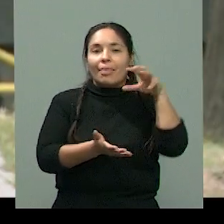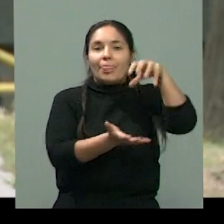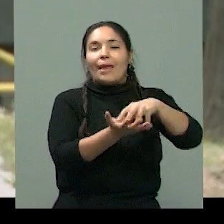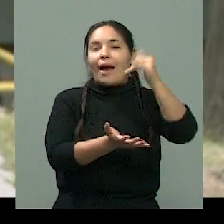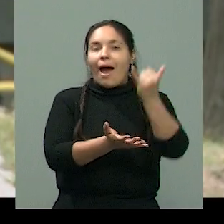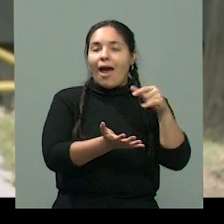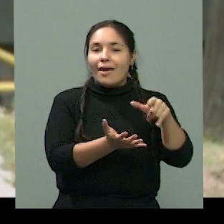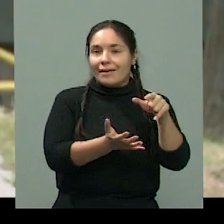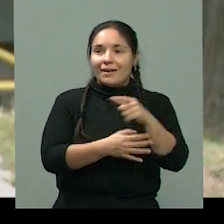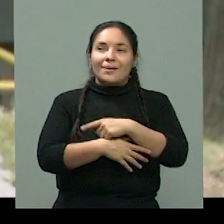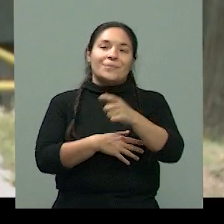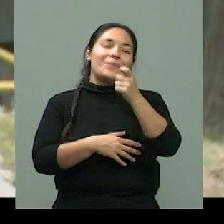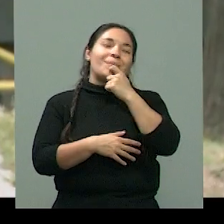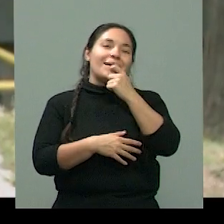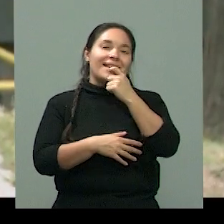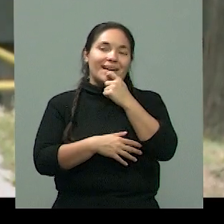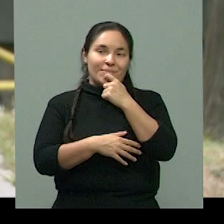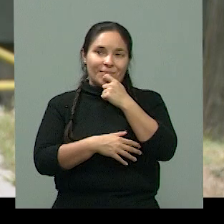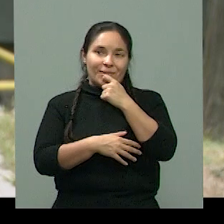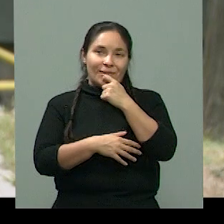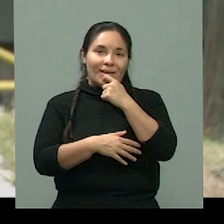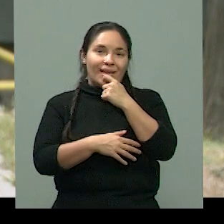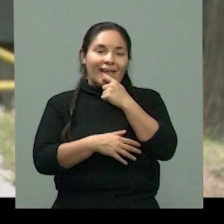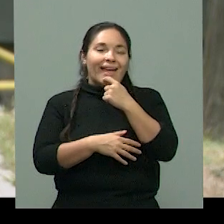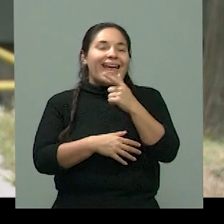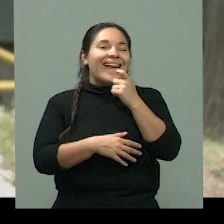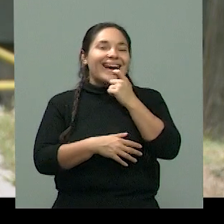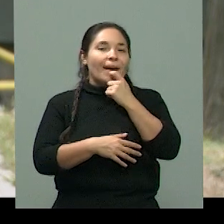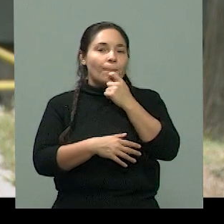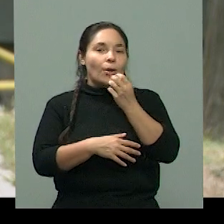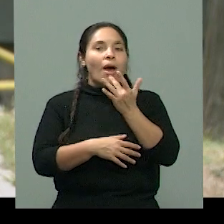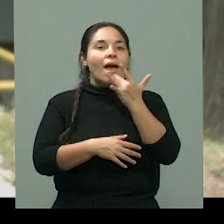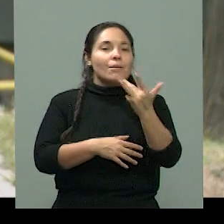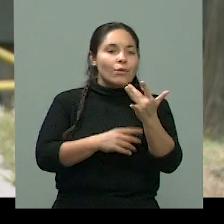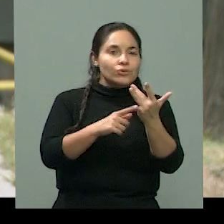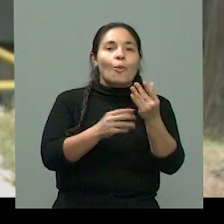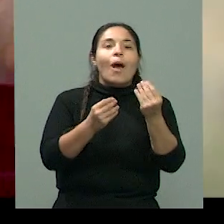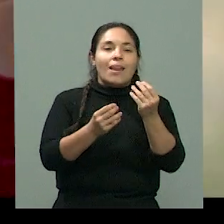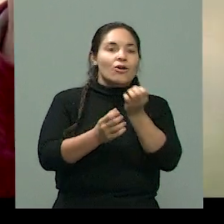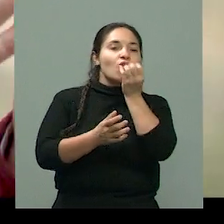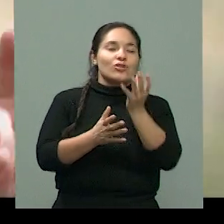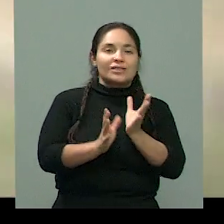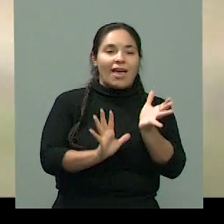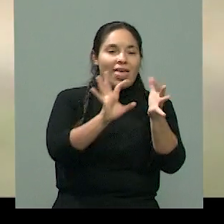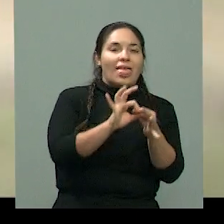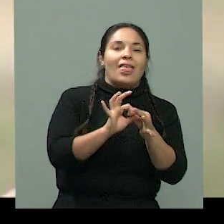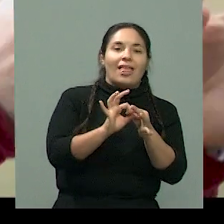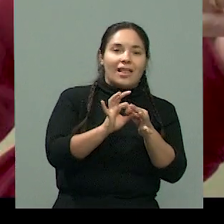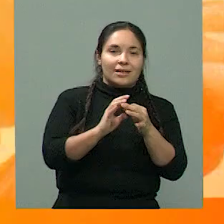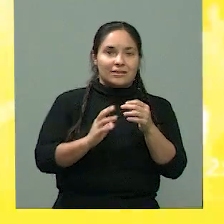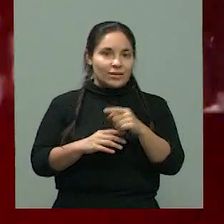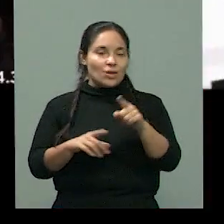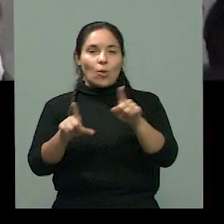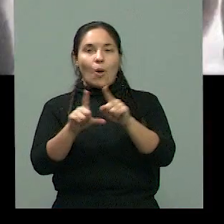cuando en la literatura querés decir algo hermoso y usás la rosa. Sí. Bueno, cuando querés nombrar algo le pusieron grieta, es decir,